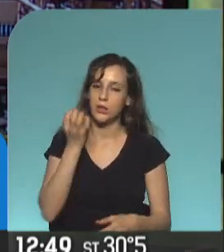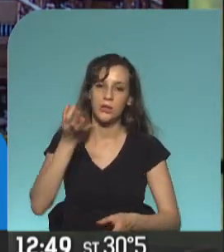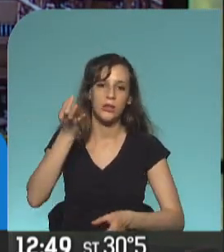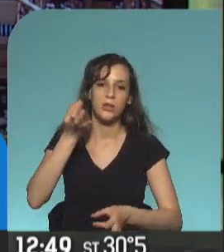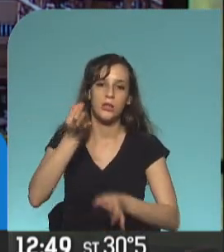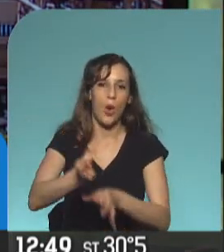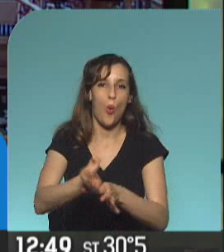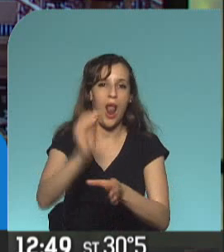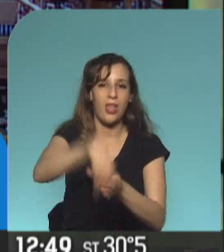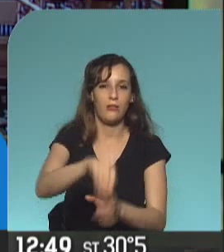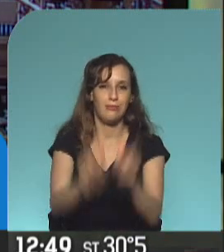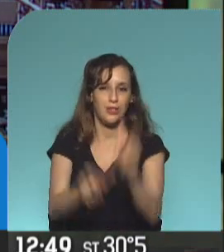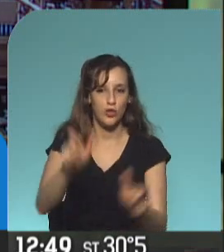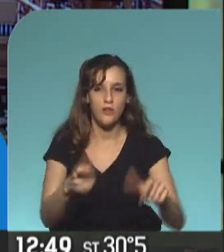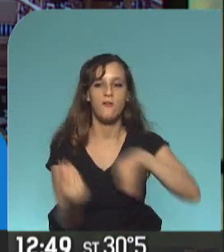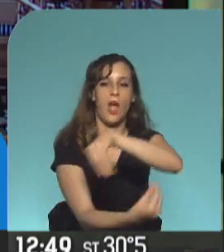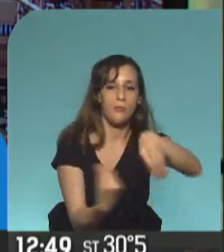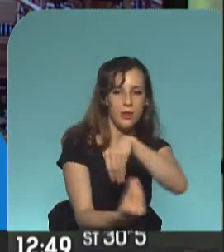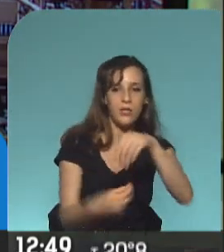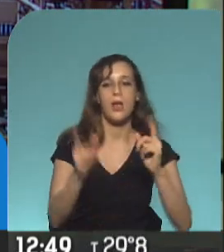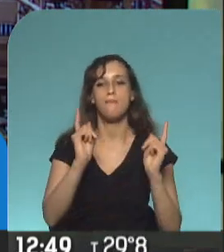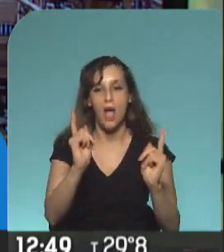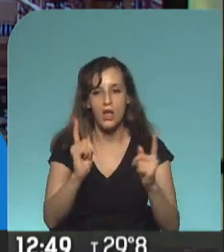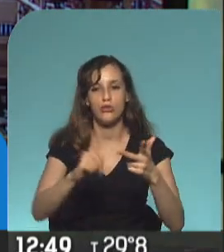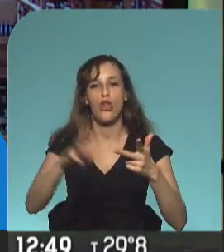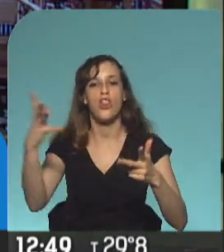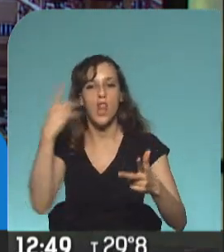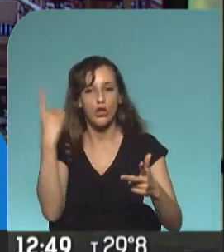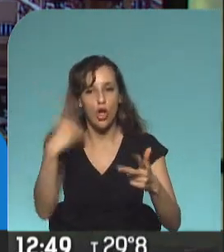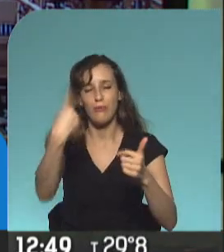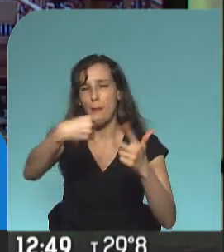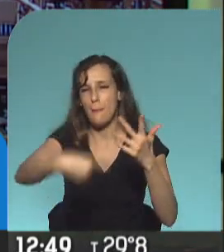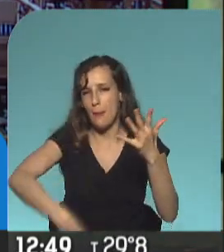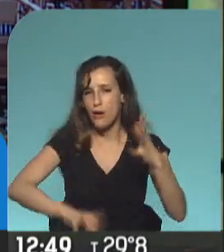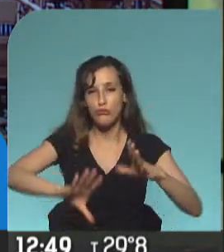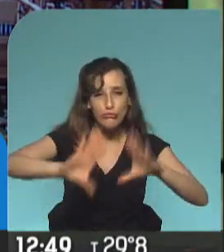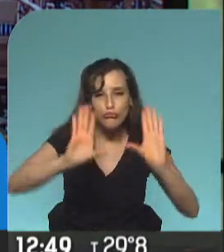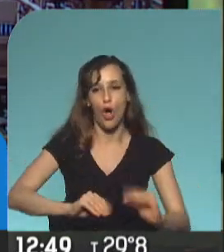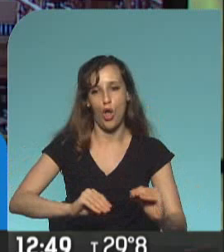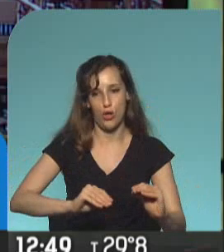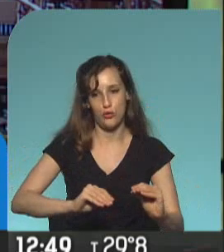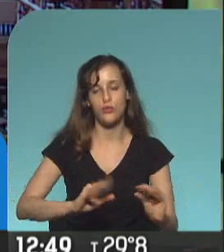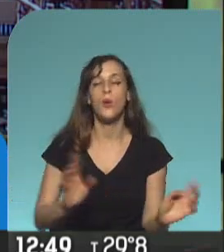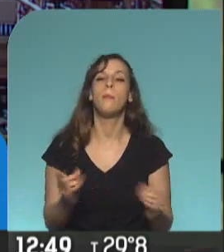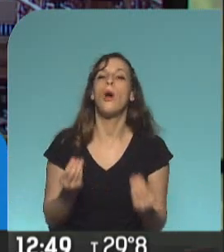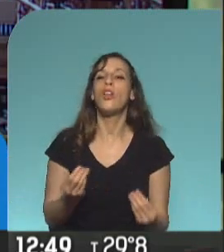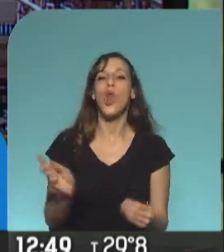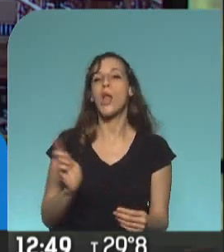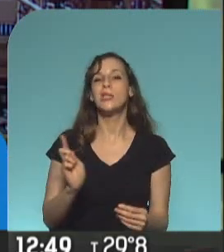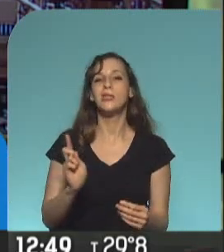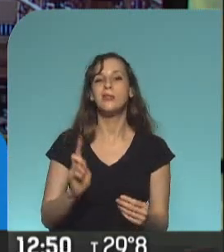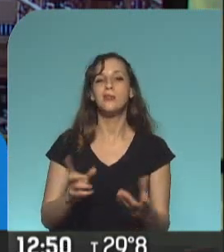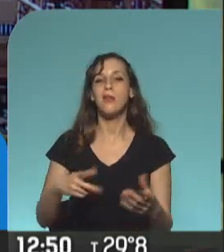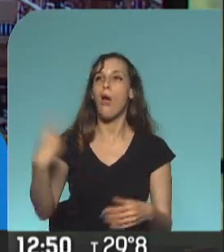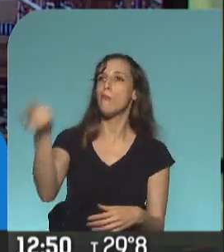Las familias, los maestros, los directores. Porque no va a haber una orden que venga de arriba, sino que